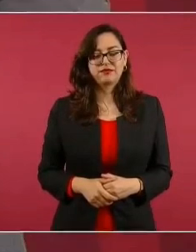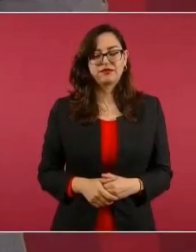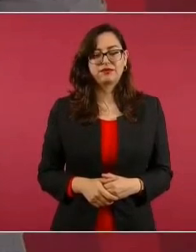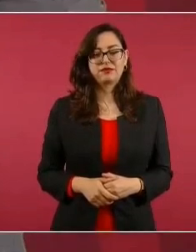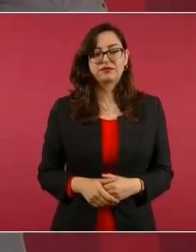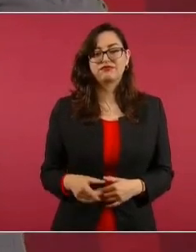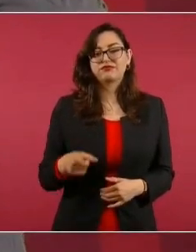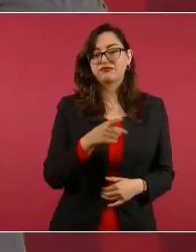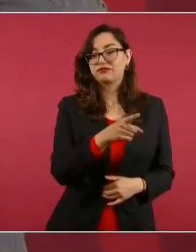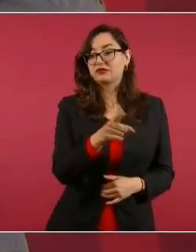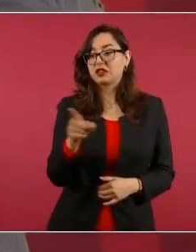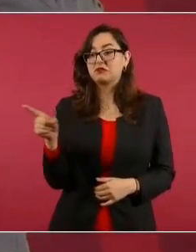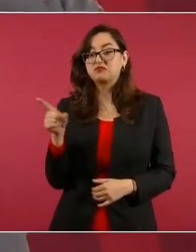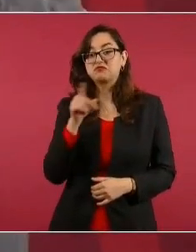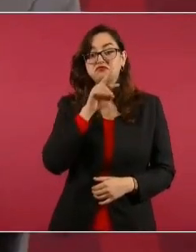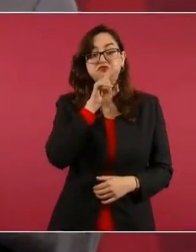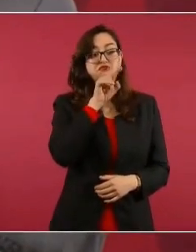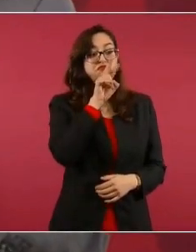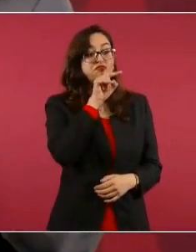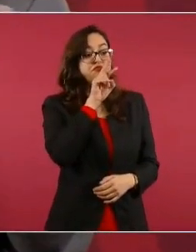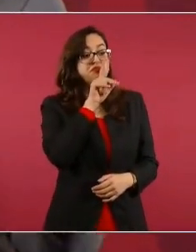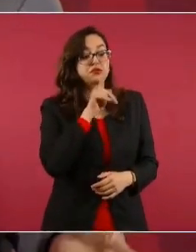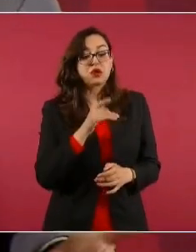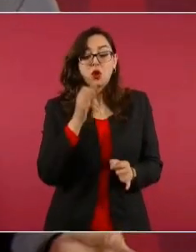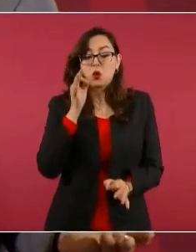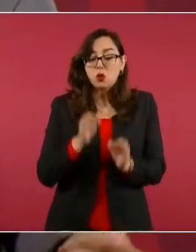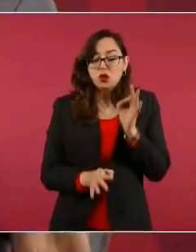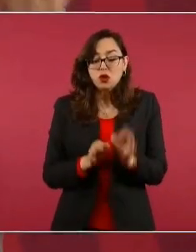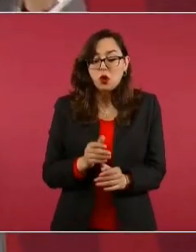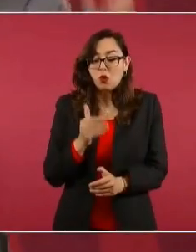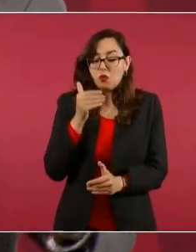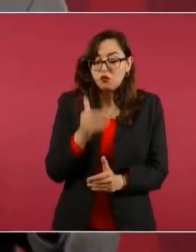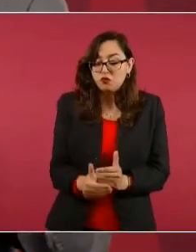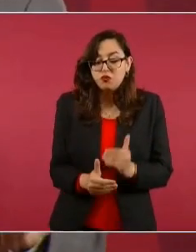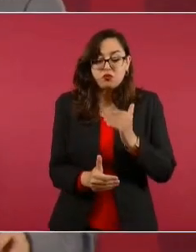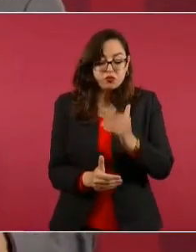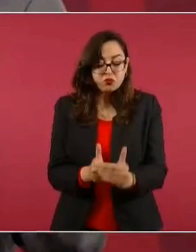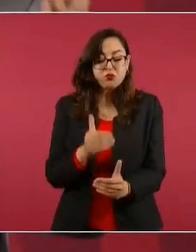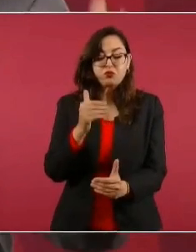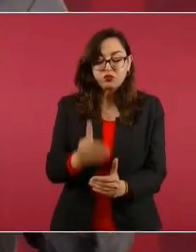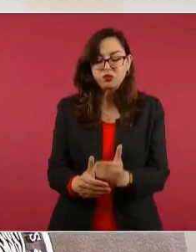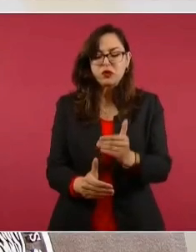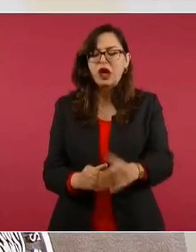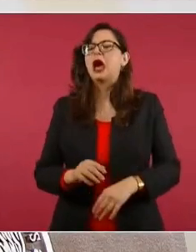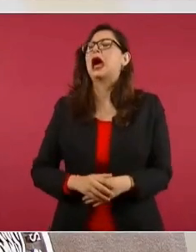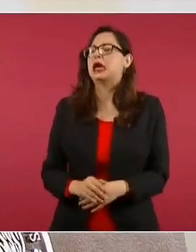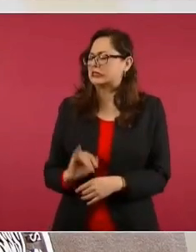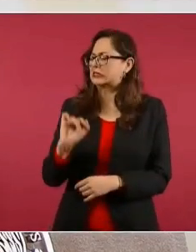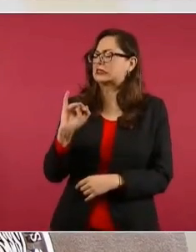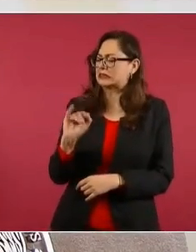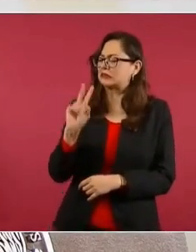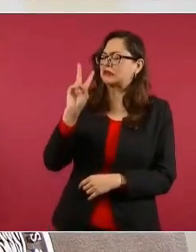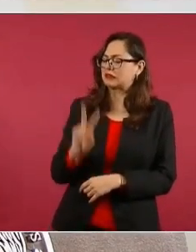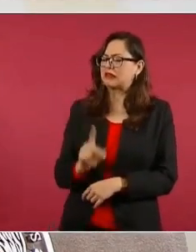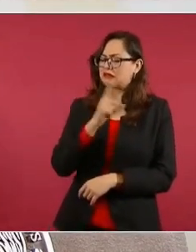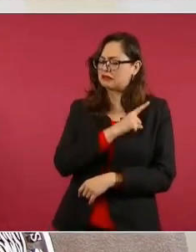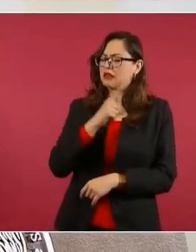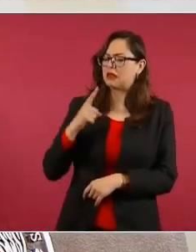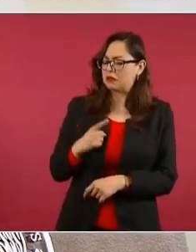o sostienen que les preocupa el debido proceso. Yo digo, sí, hay que cuidar el debido proceso,